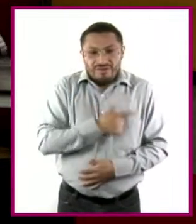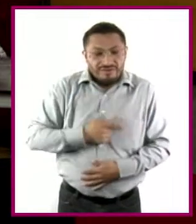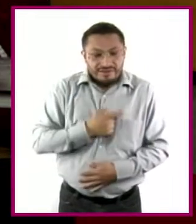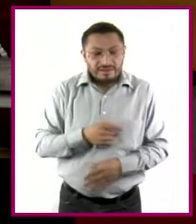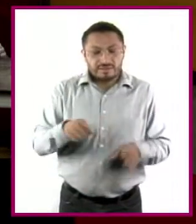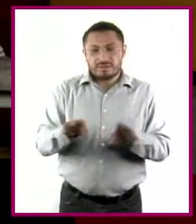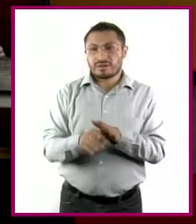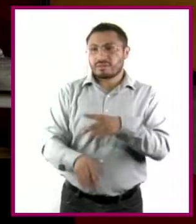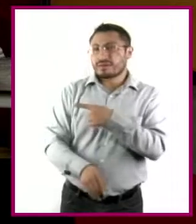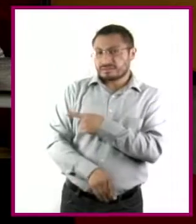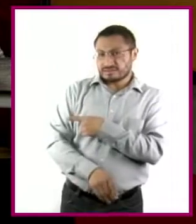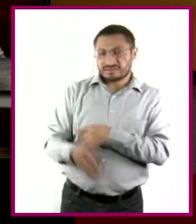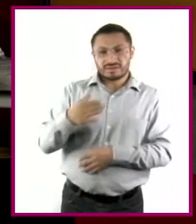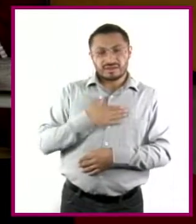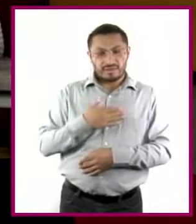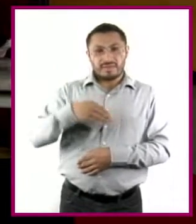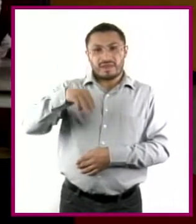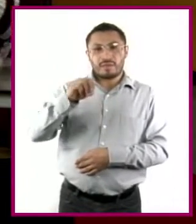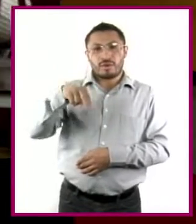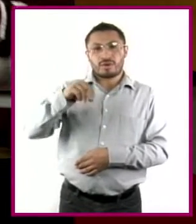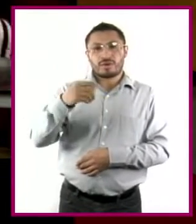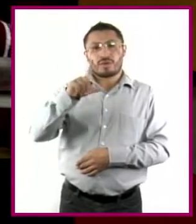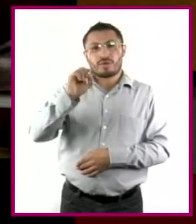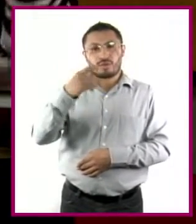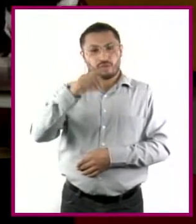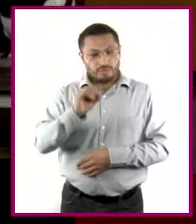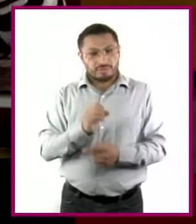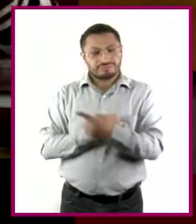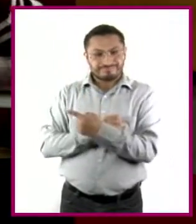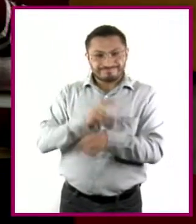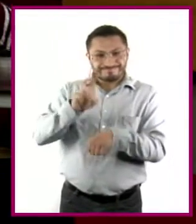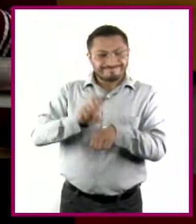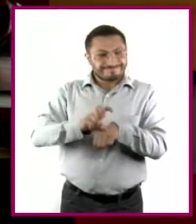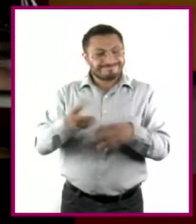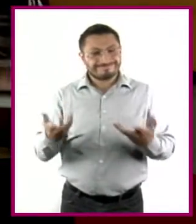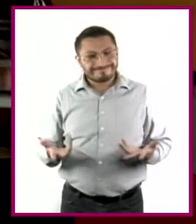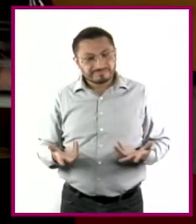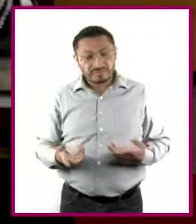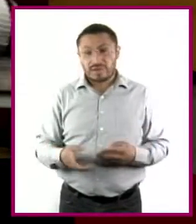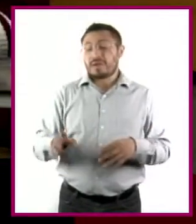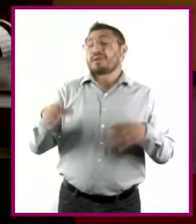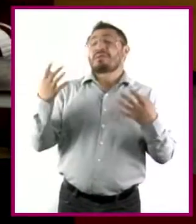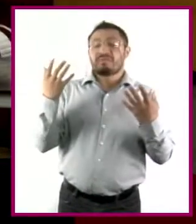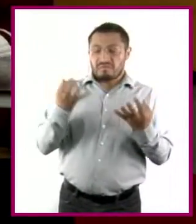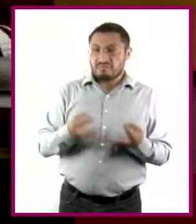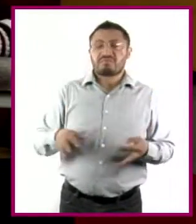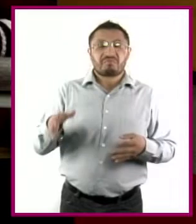huevos fritos? ¡Qué manera de hacer metáforas de la vida con algo tan simple!